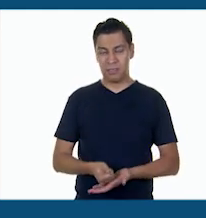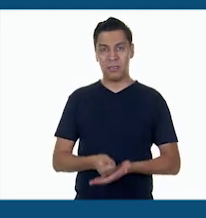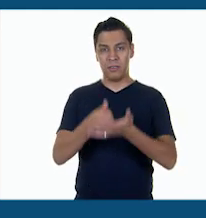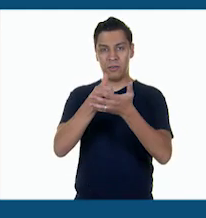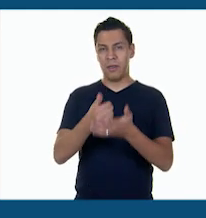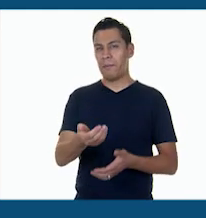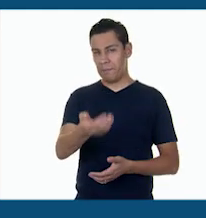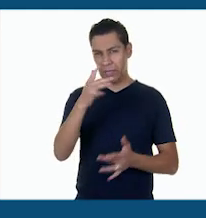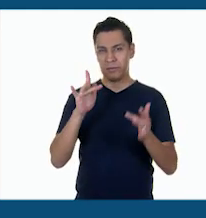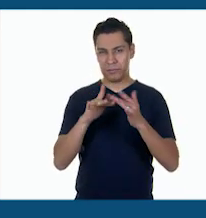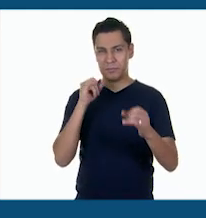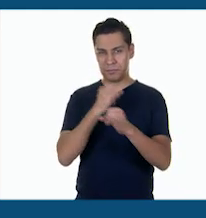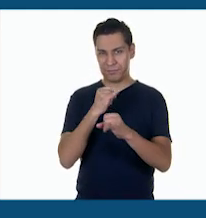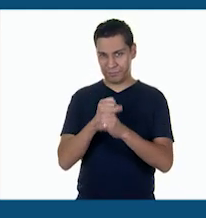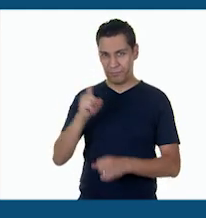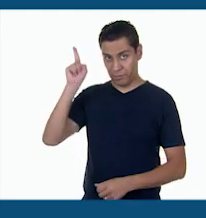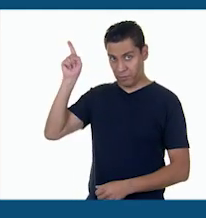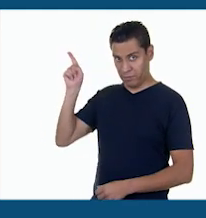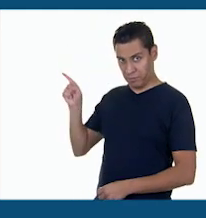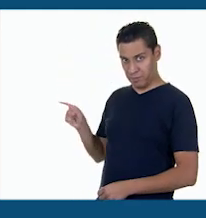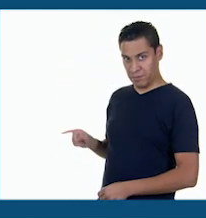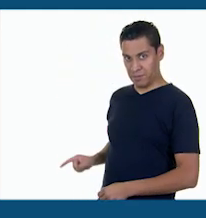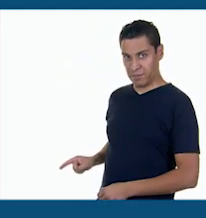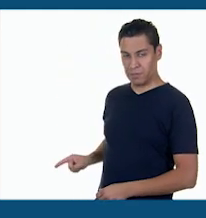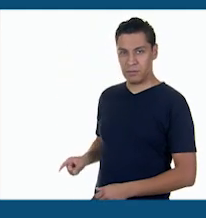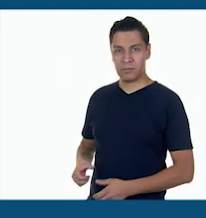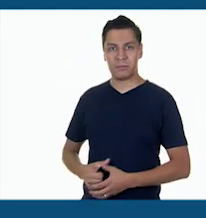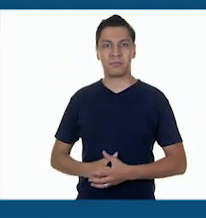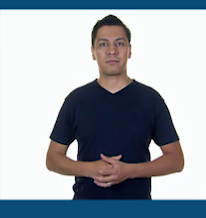responder las preguntas, contáctanos.